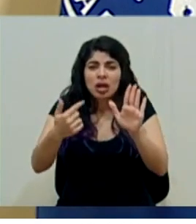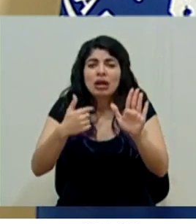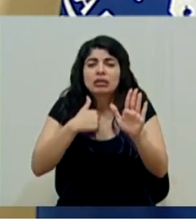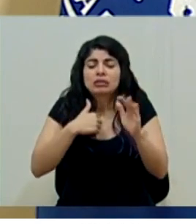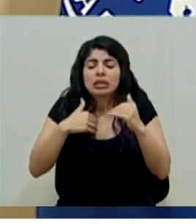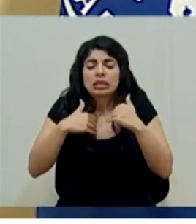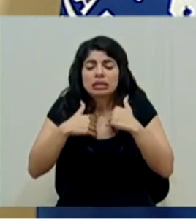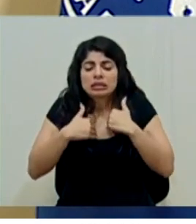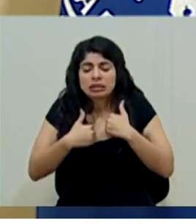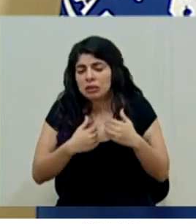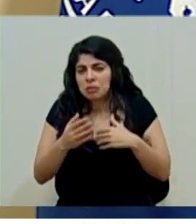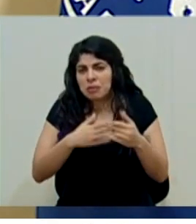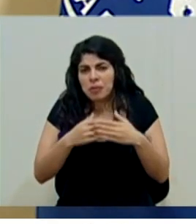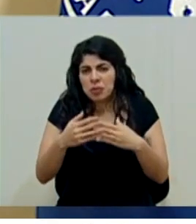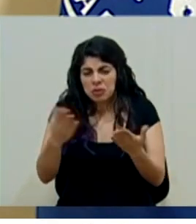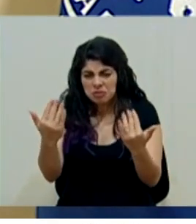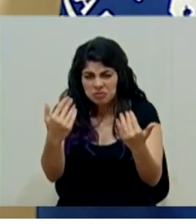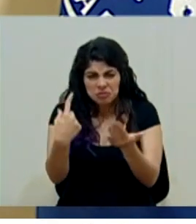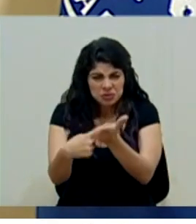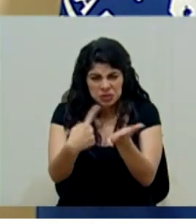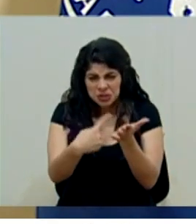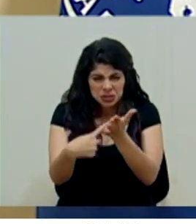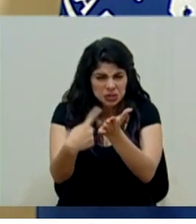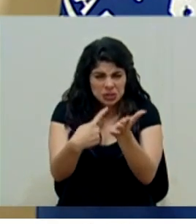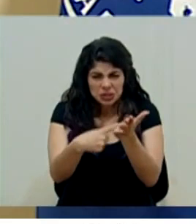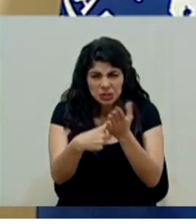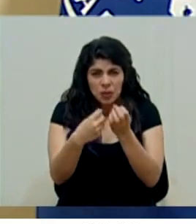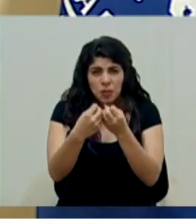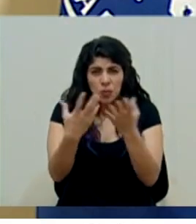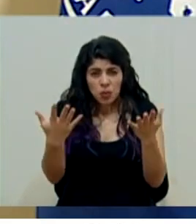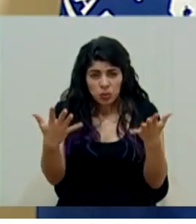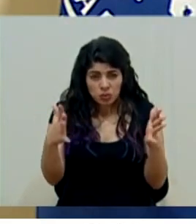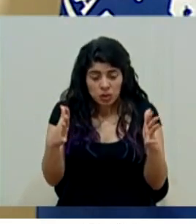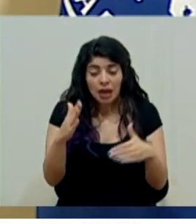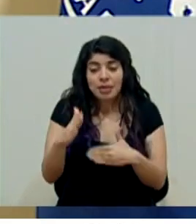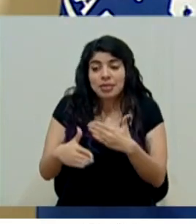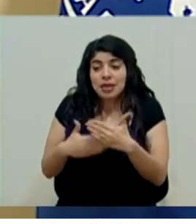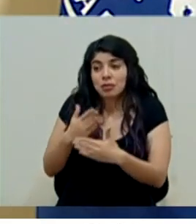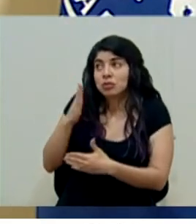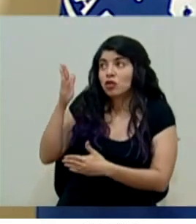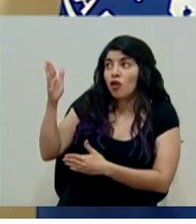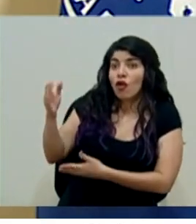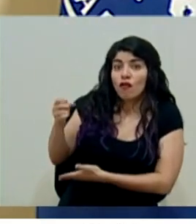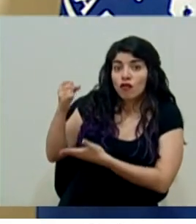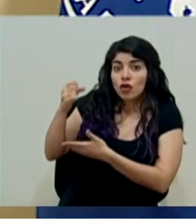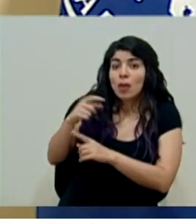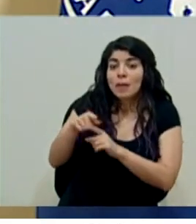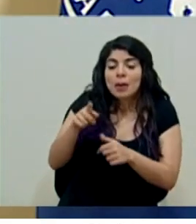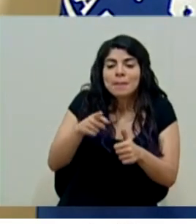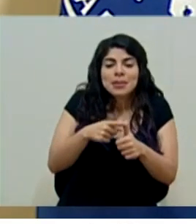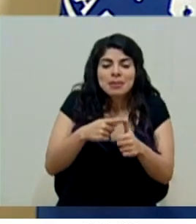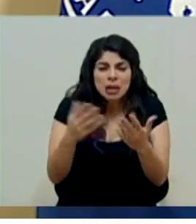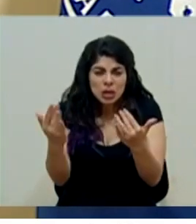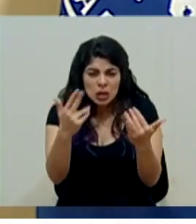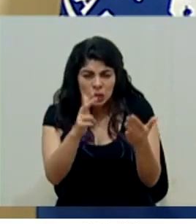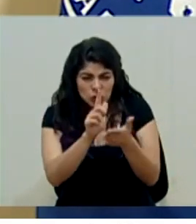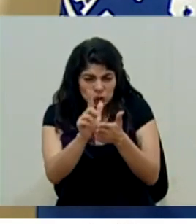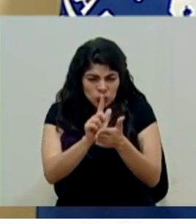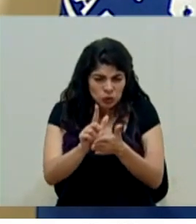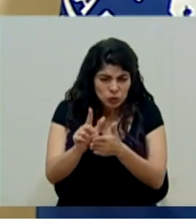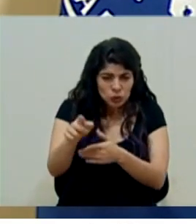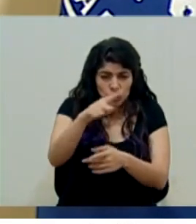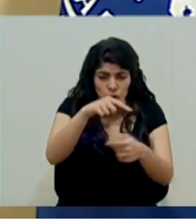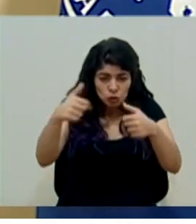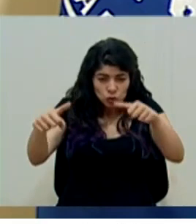desgaste de la discusión pública antes de ir al fondo, pero depurarla y que logremos